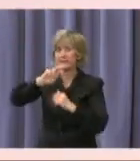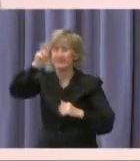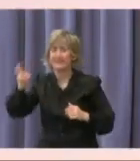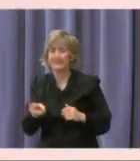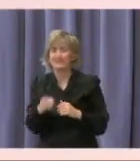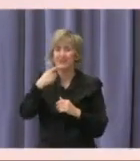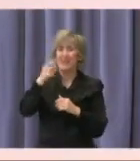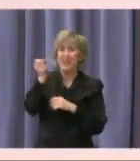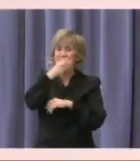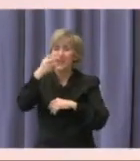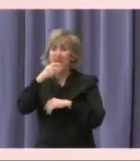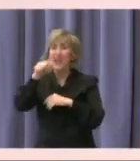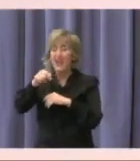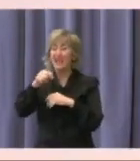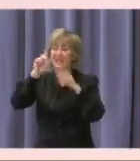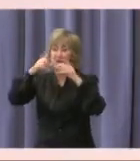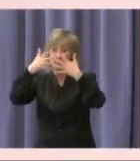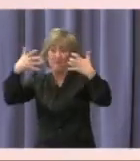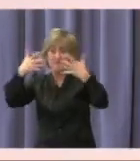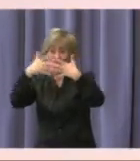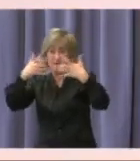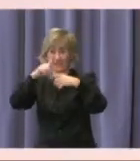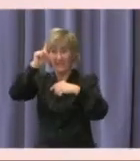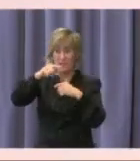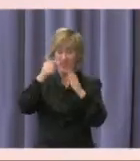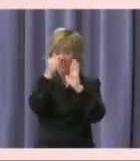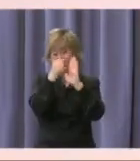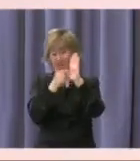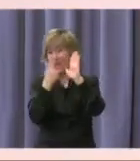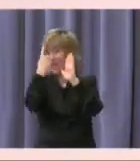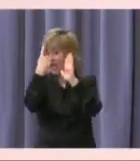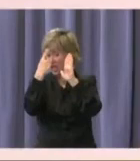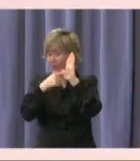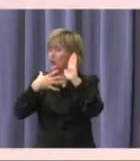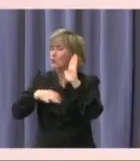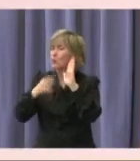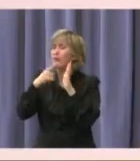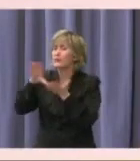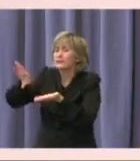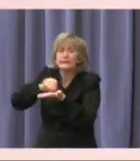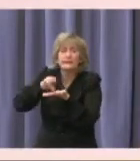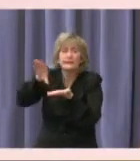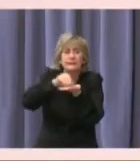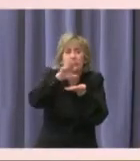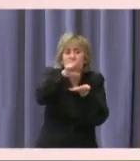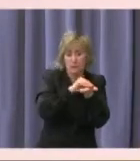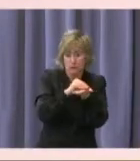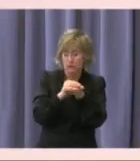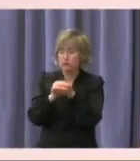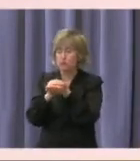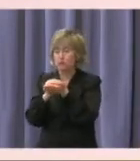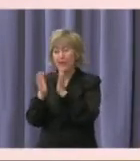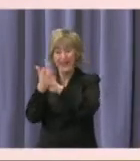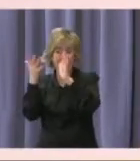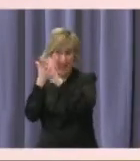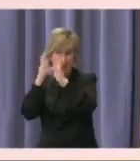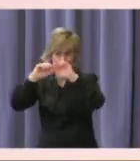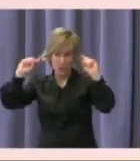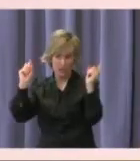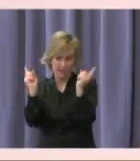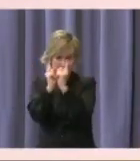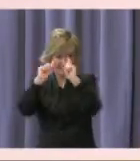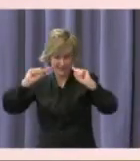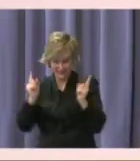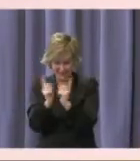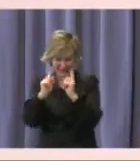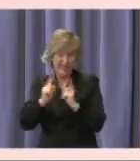o de los refranes, o sea, cada apartado. Entonces, lo que voy a hacer es un poco un recorrido, un poquito rápido, para animaros y, sobre